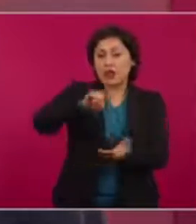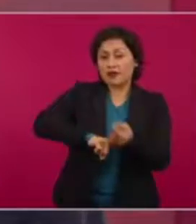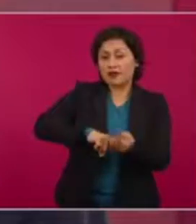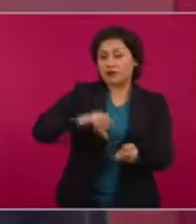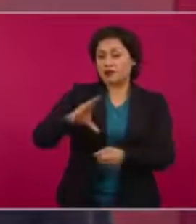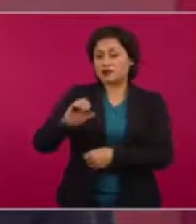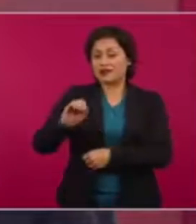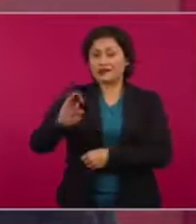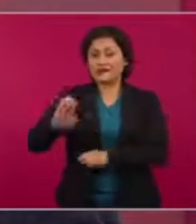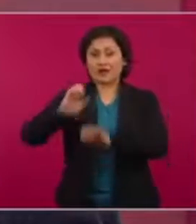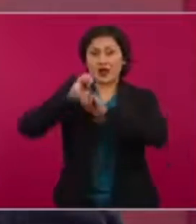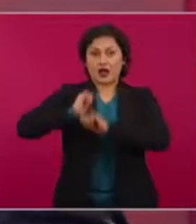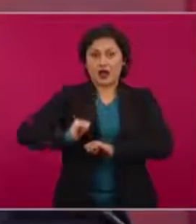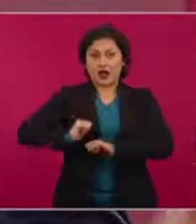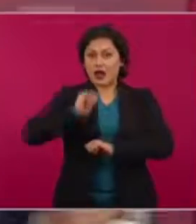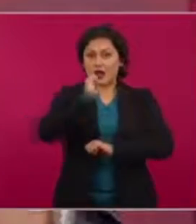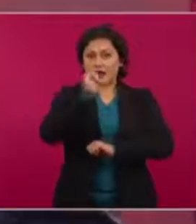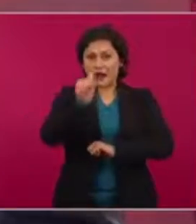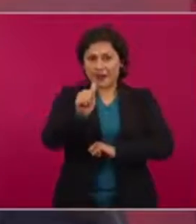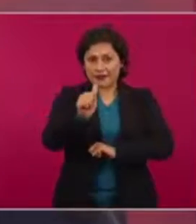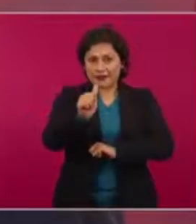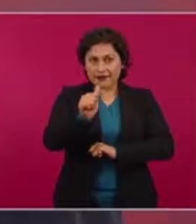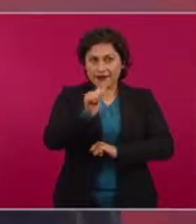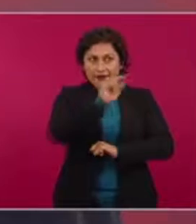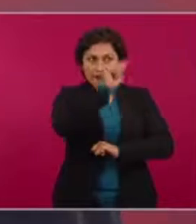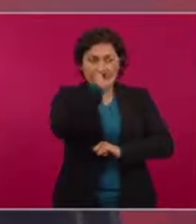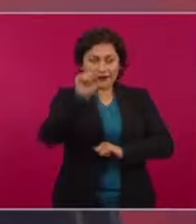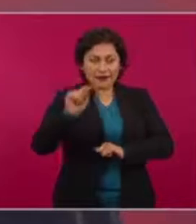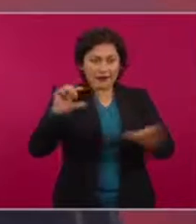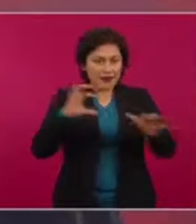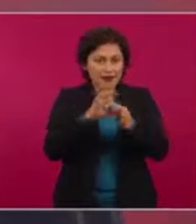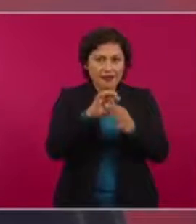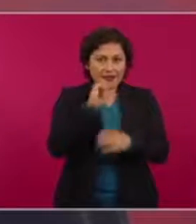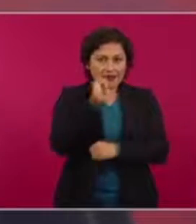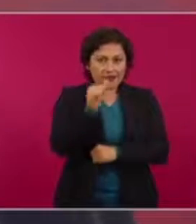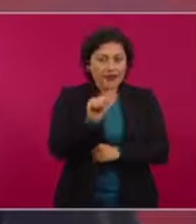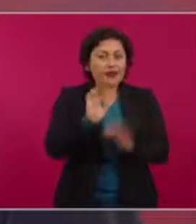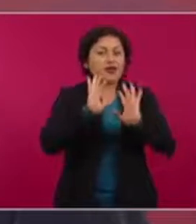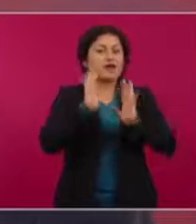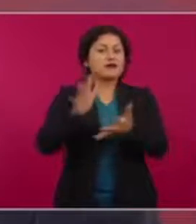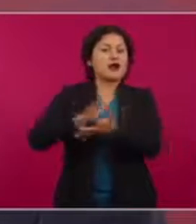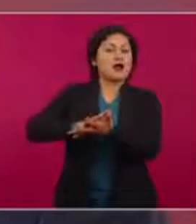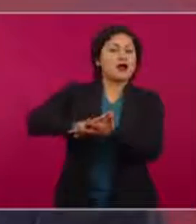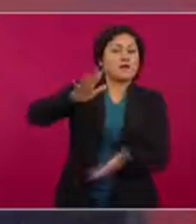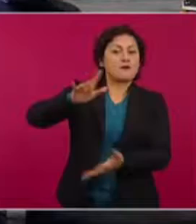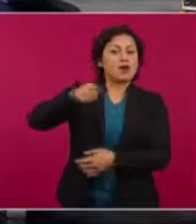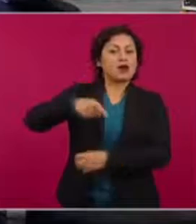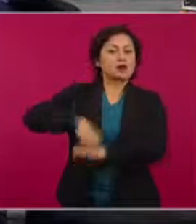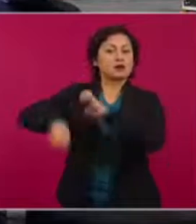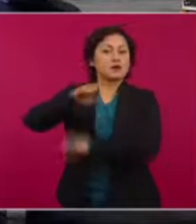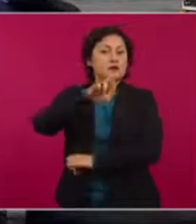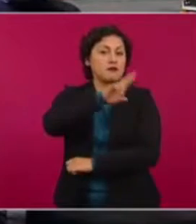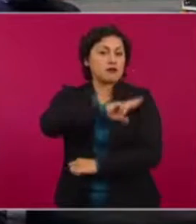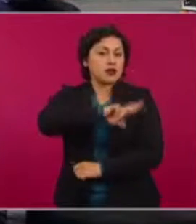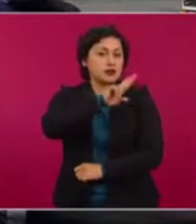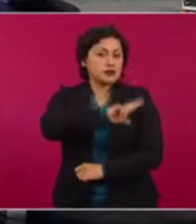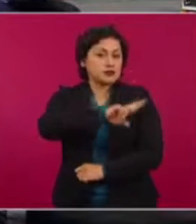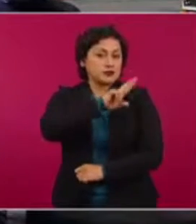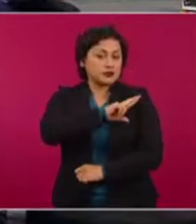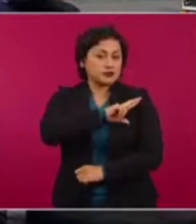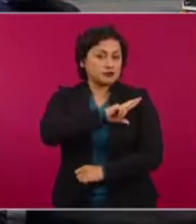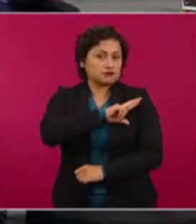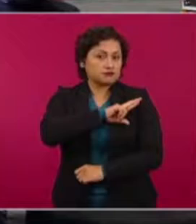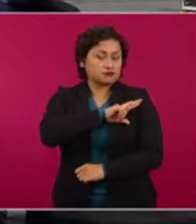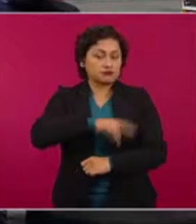Ya todo lo tenía acaparado Iberdrola.